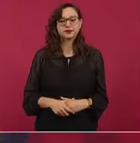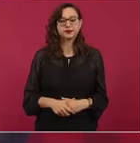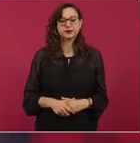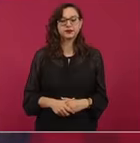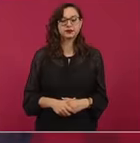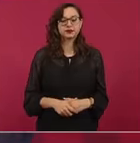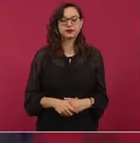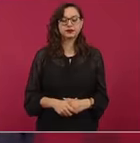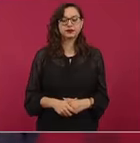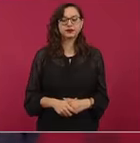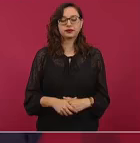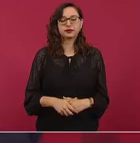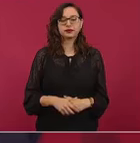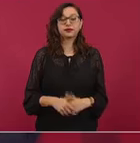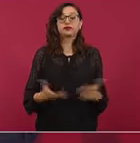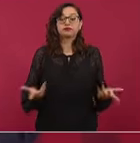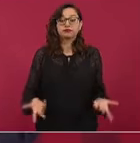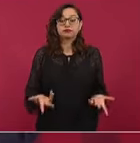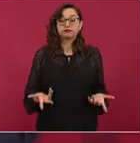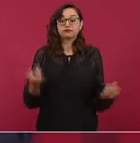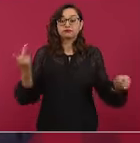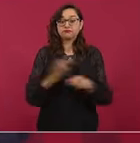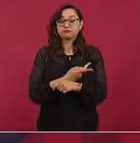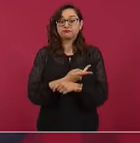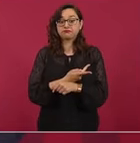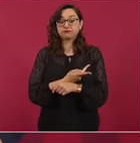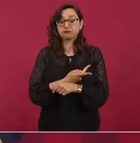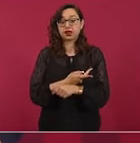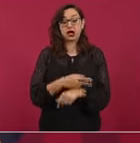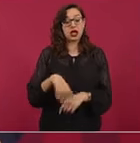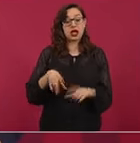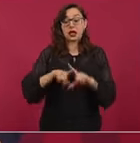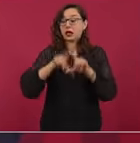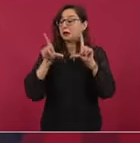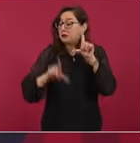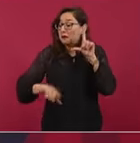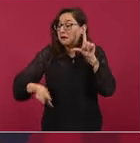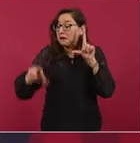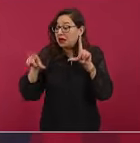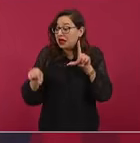Entonces, aquí la apuesta era de que nos iba a llevar el tren.